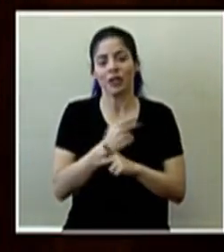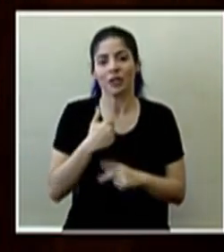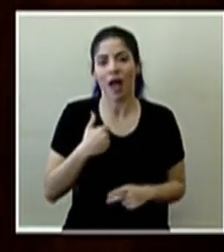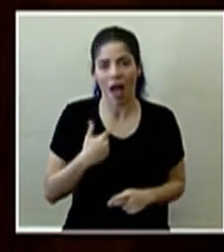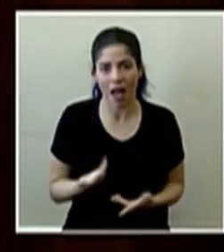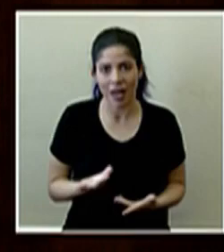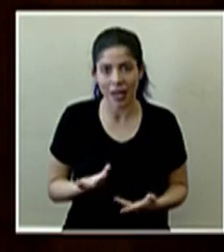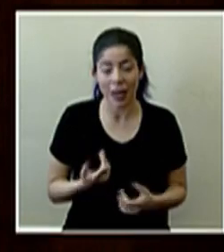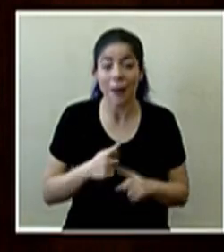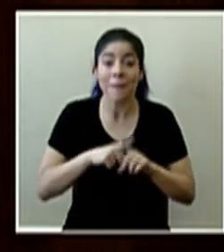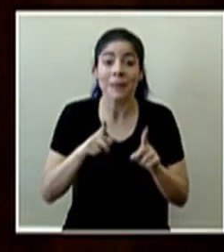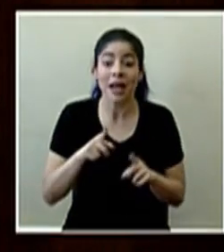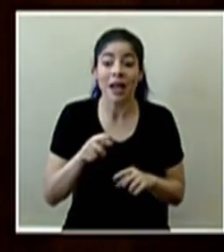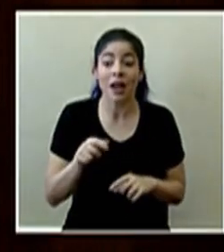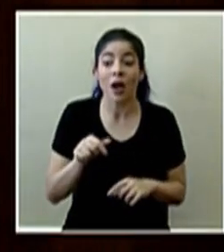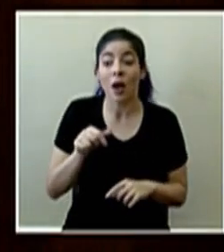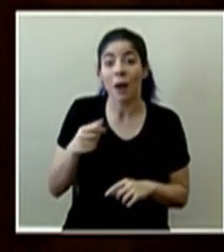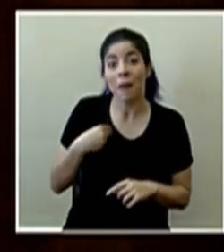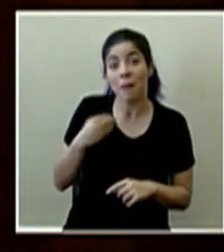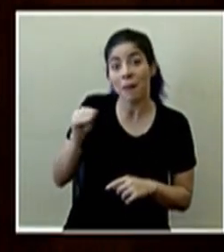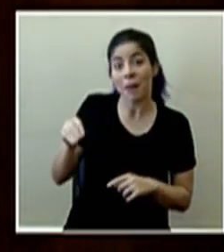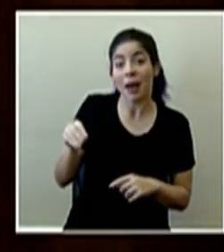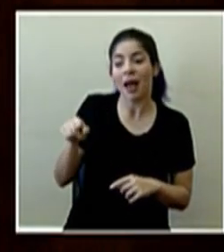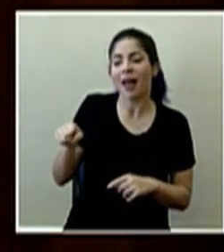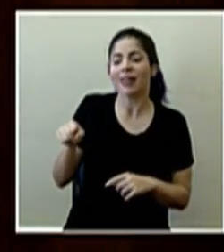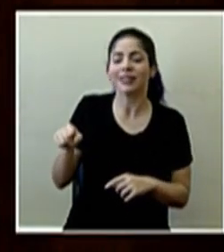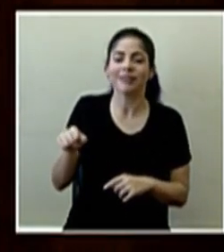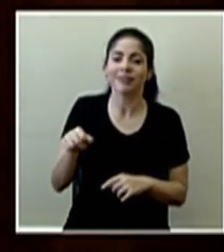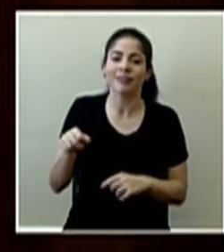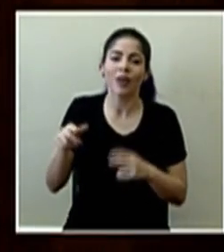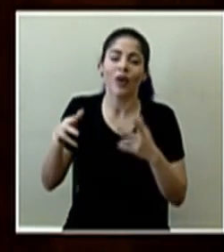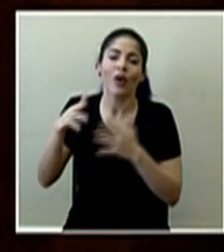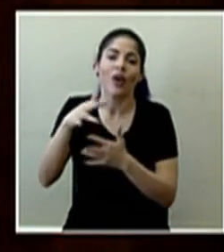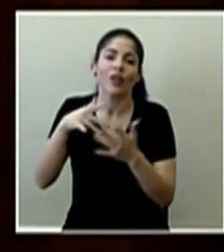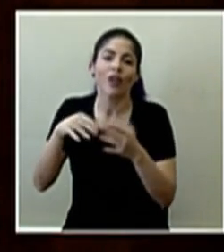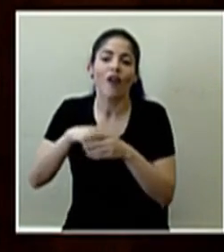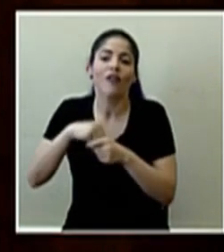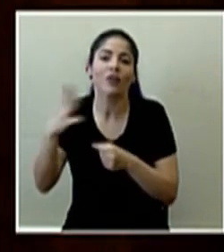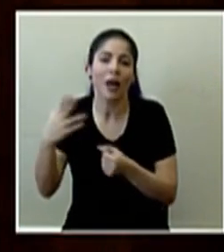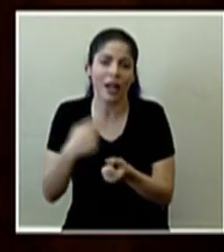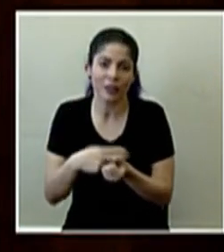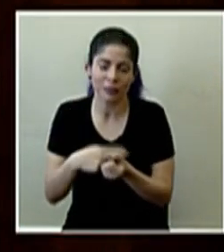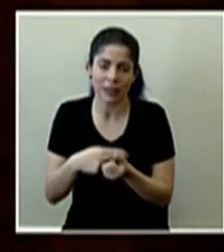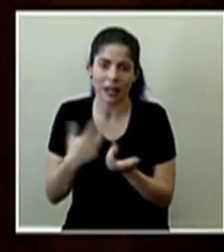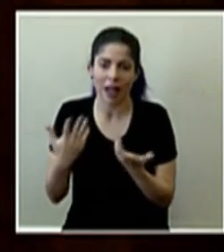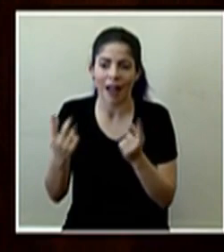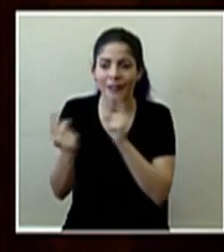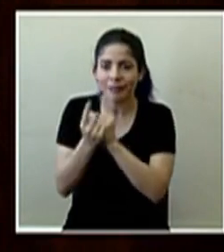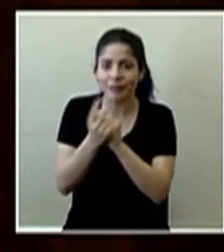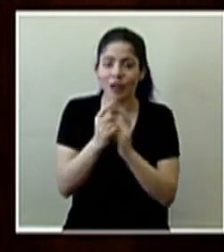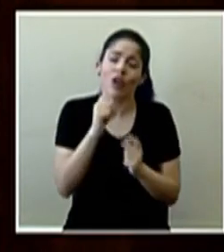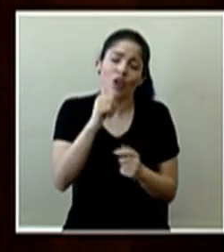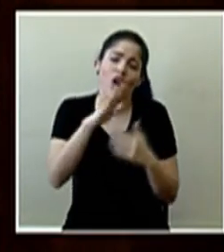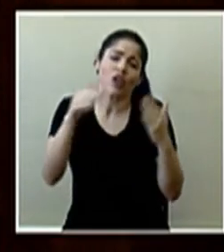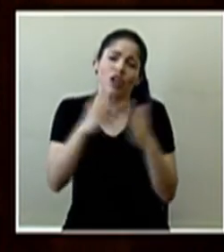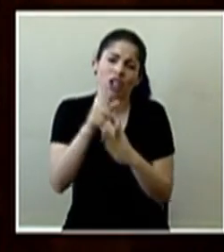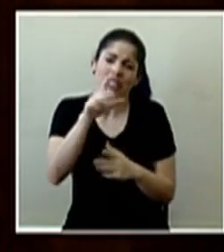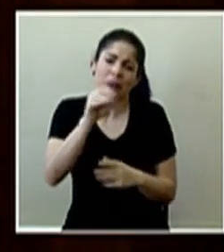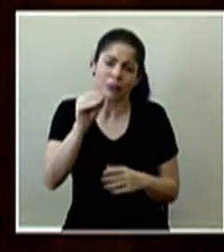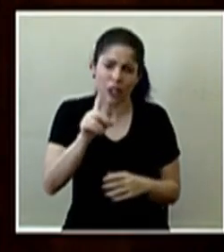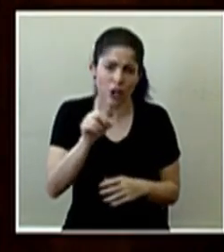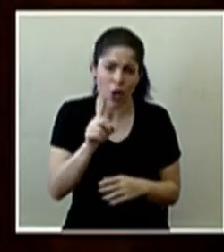personal, pero ese contagio puede darse en un contexto inclusive extra hospitalario. No estamos diciendo que todos esos fueron